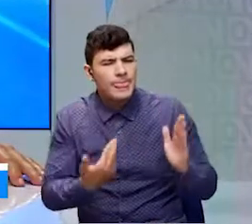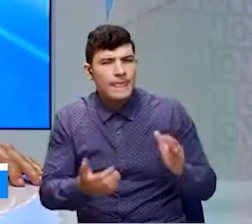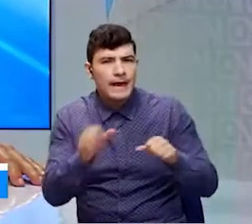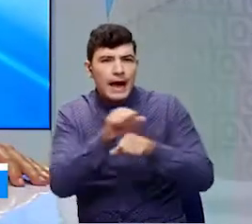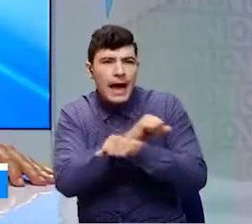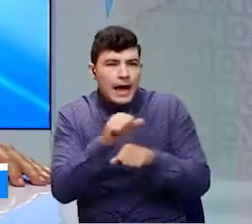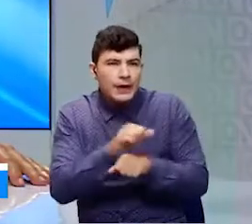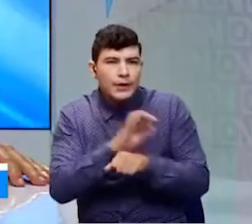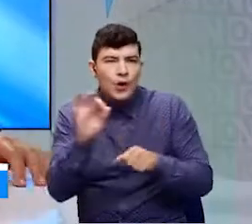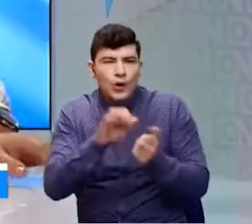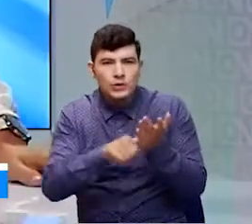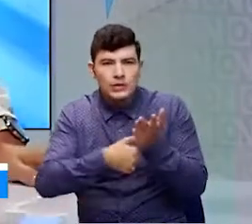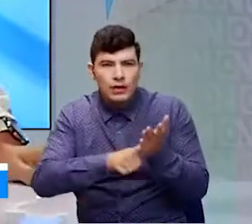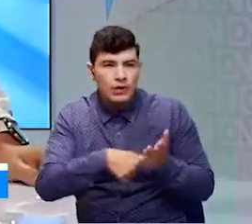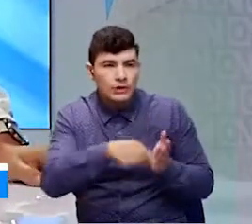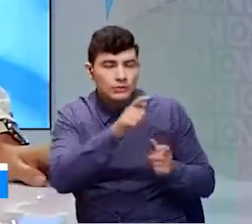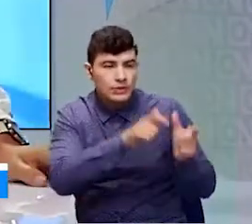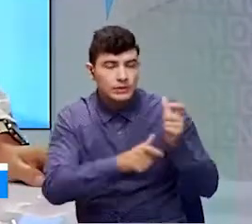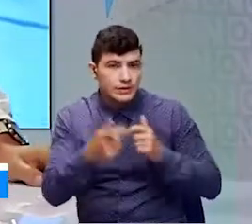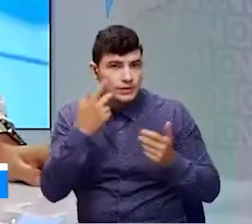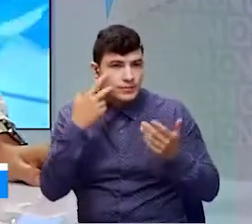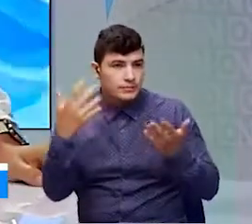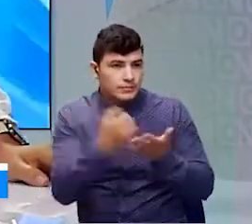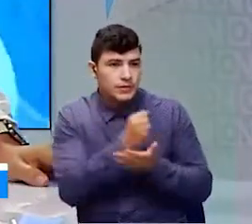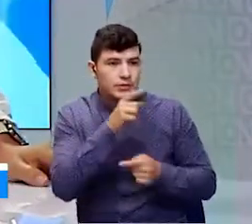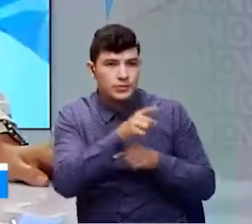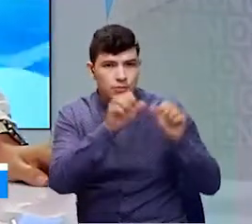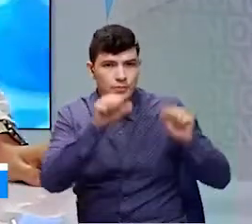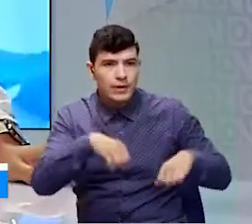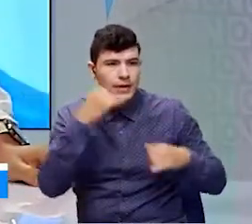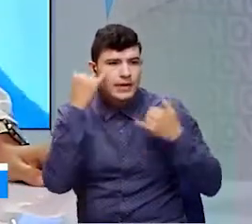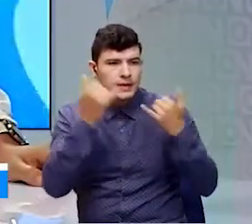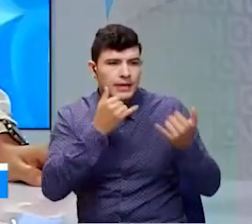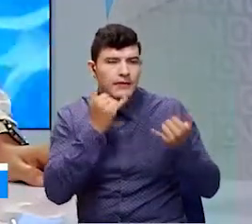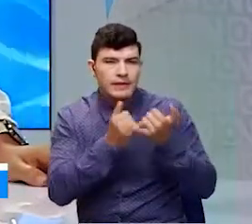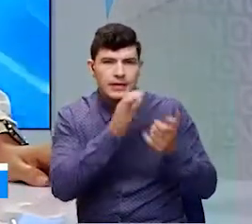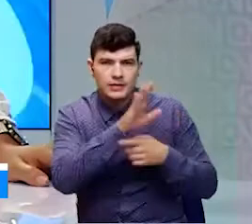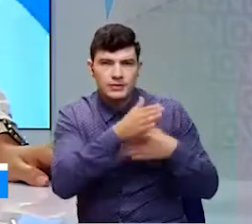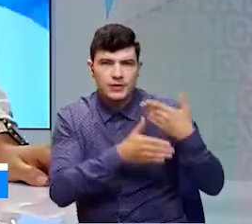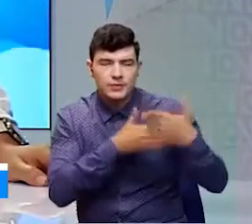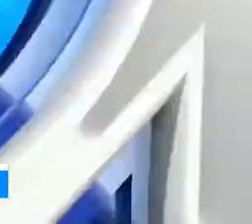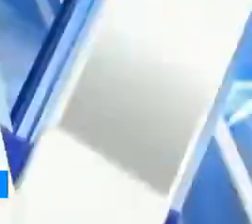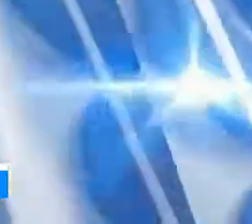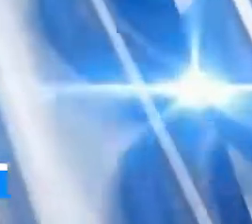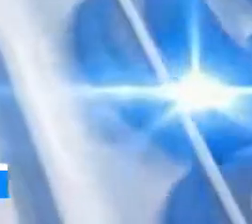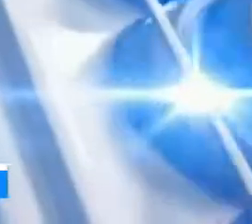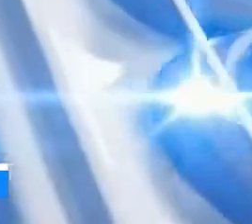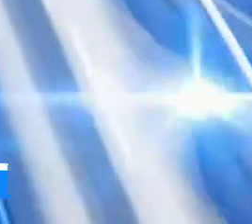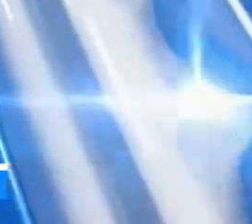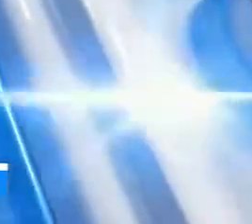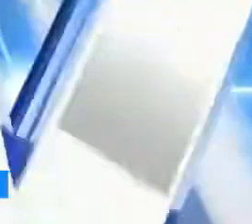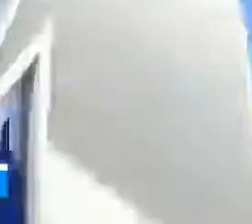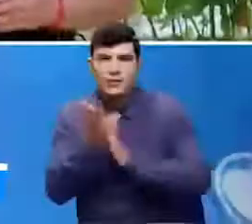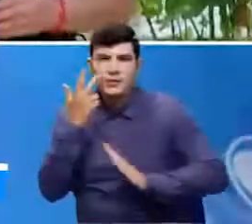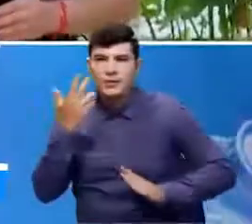antecedentes a los viajeros. Allí fue cuando la policía logró identificar la caleta. Dolicio Mara Niño, muy buenas tardes.